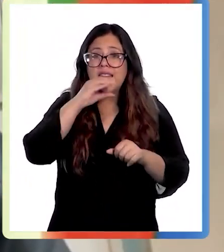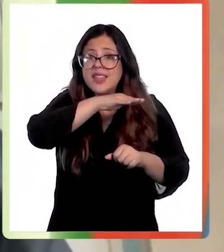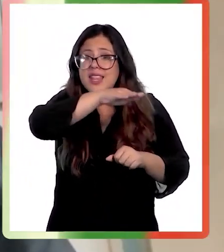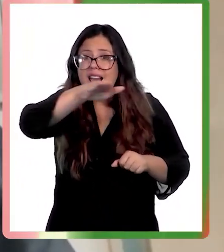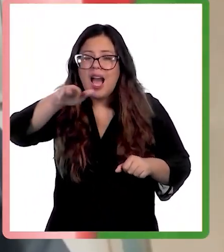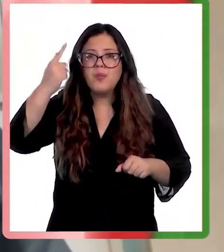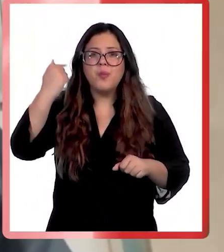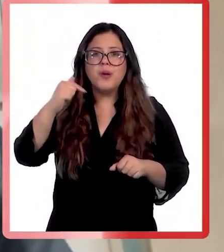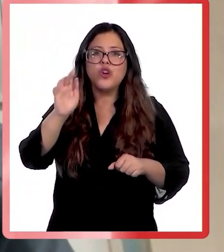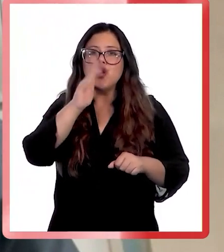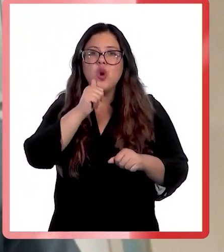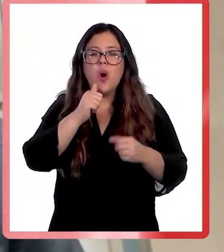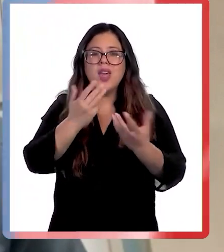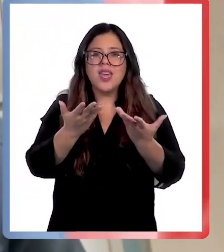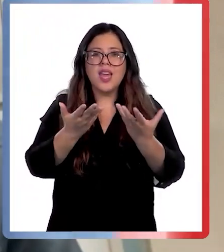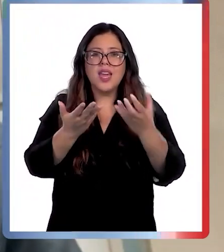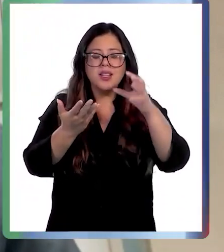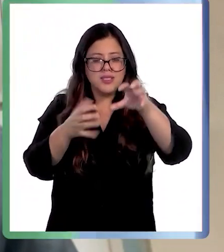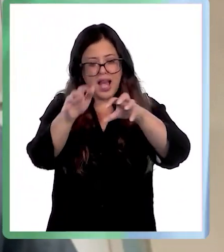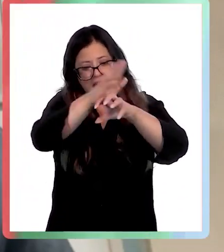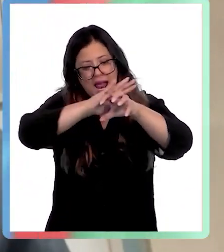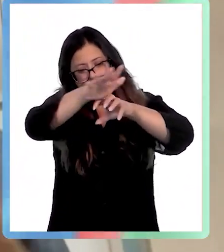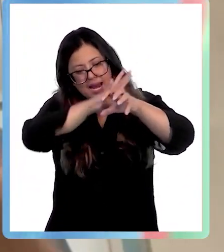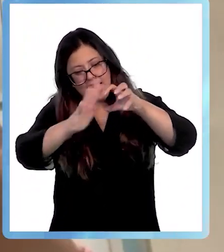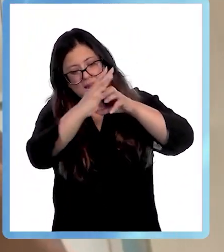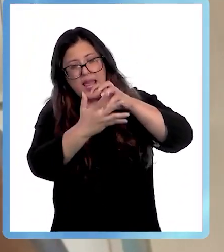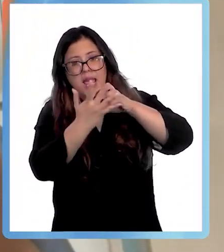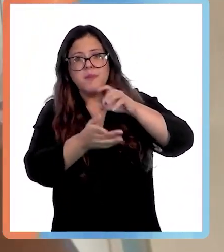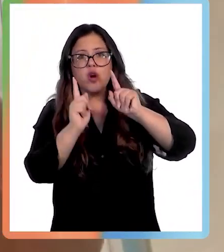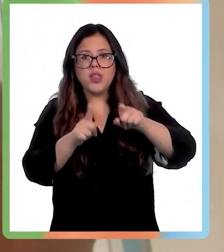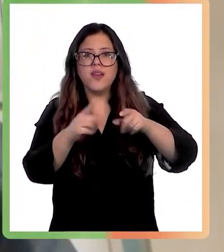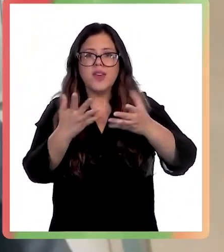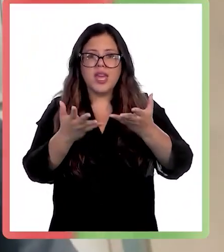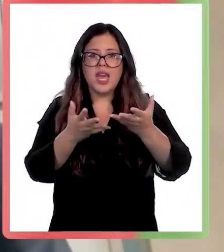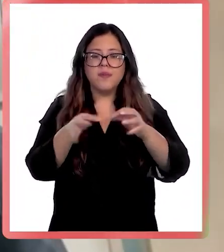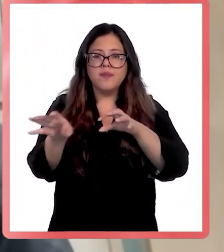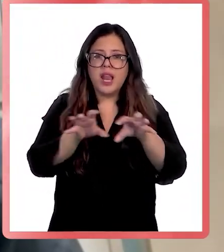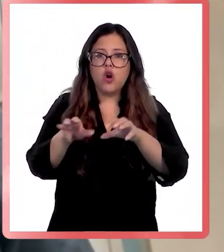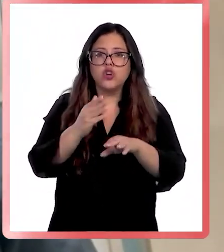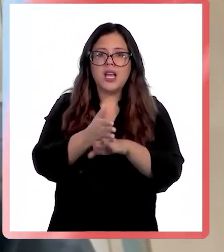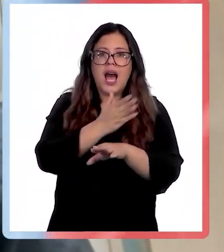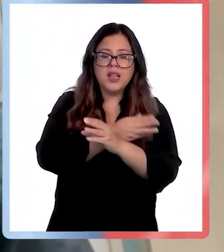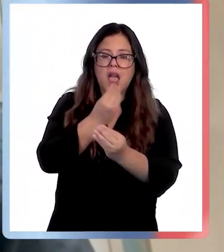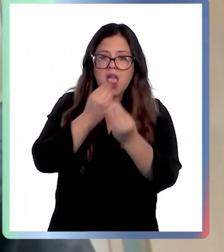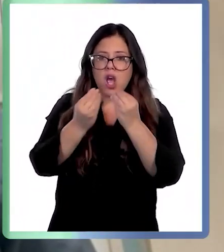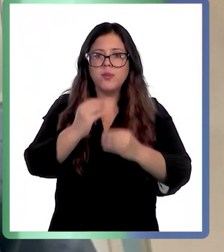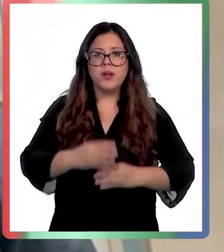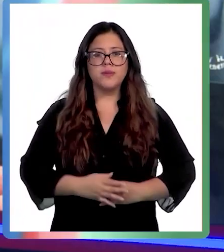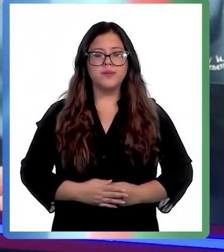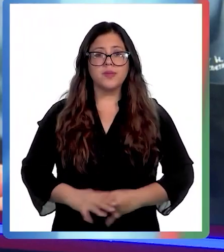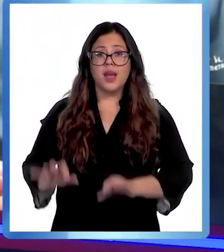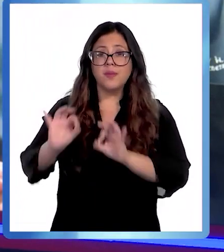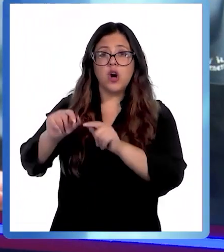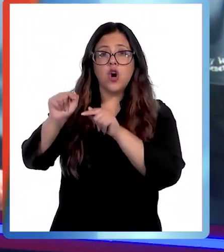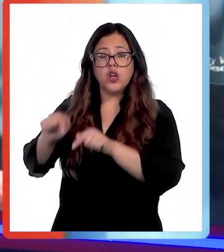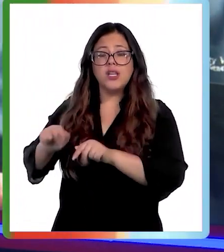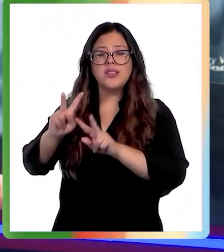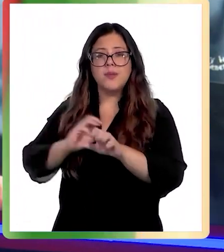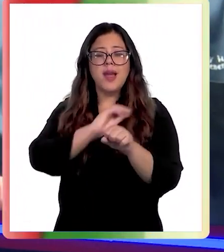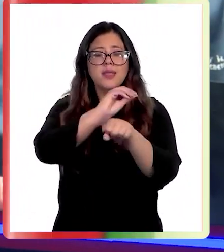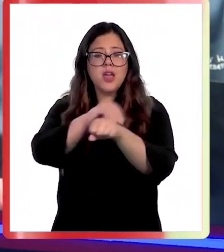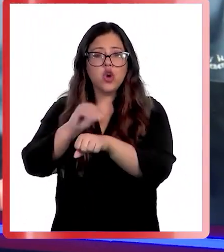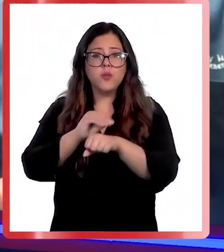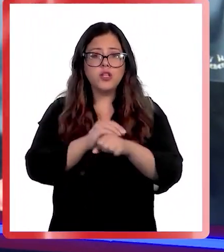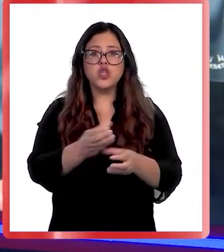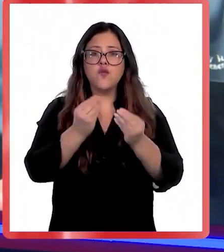tienen un aseo industrial ni nada por el estilo. Por lo tanto, hacer un aseo correcto de los alimentos antes de consumirlos. Perfecto, entonces con